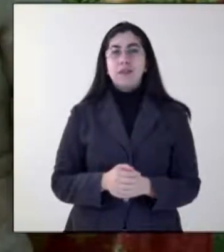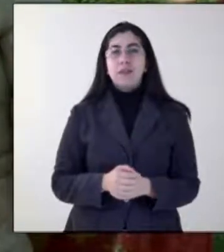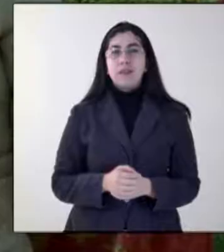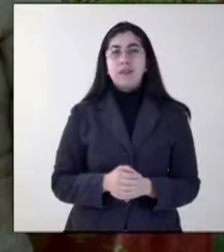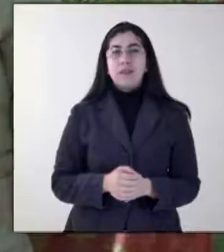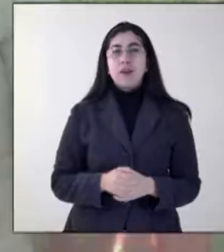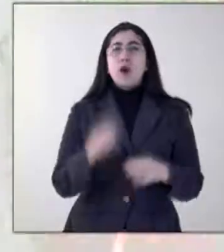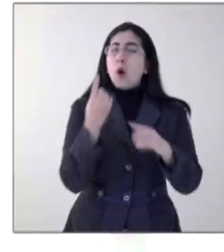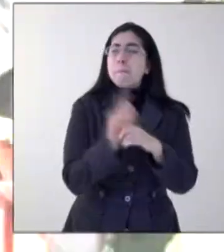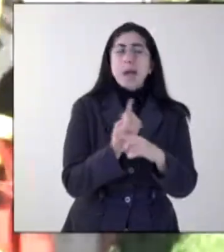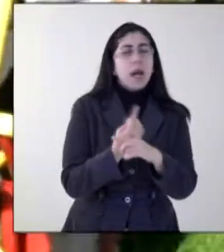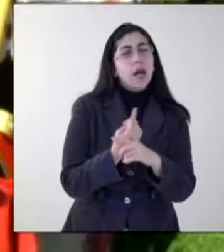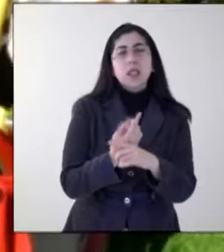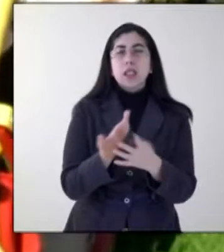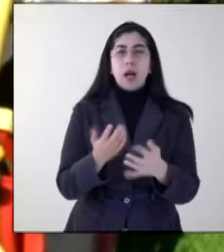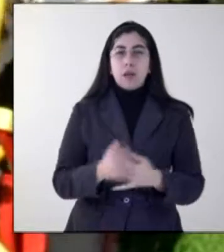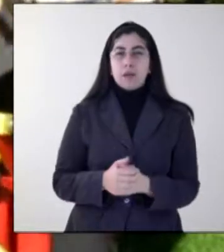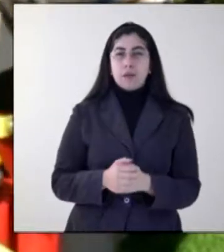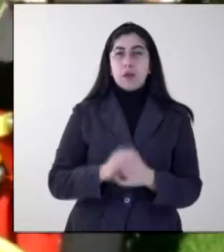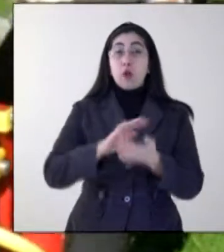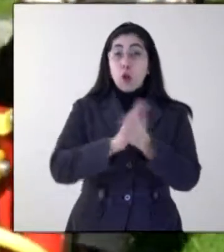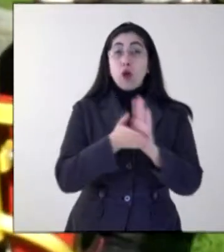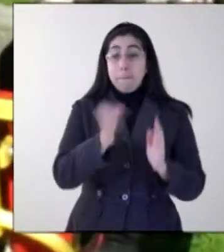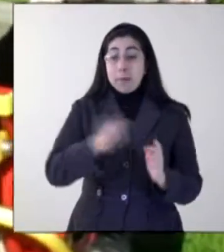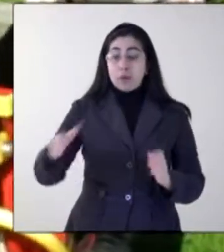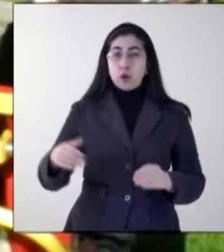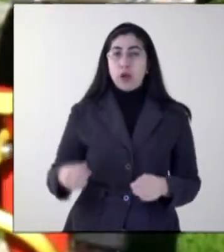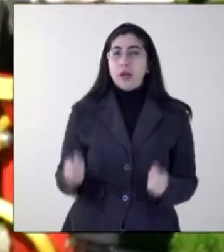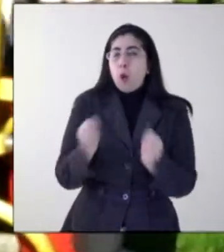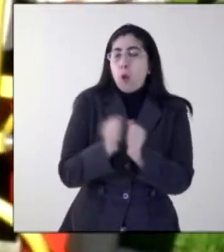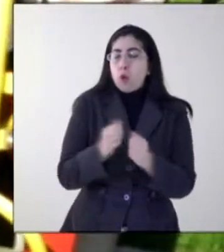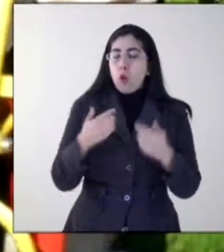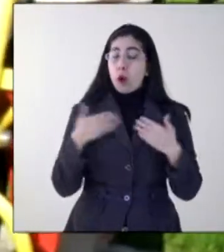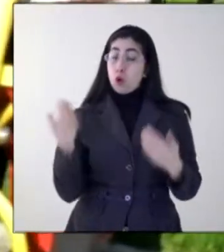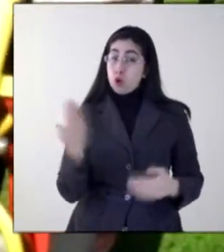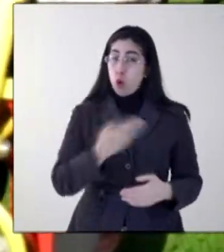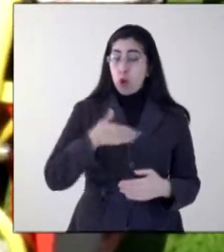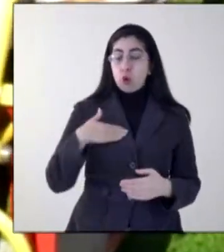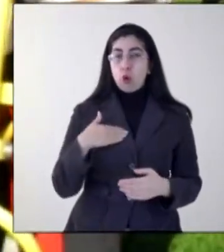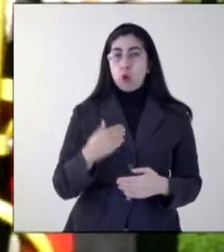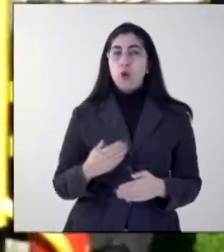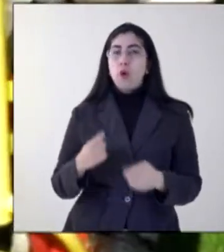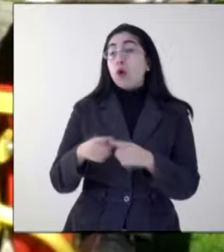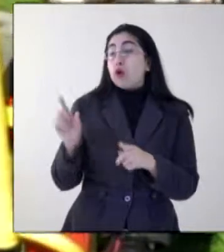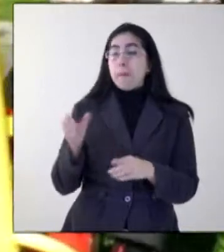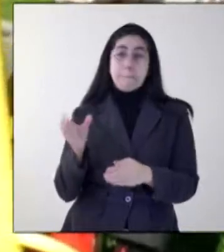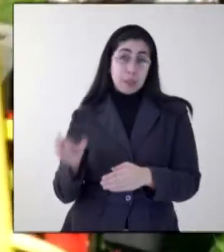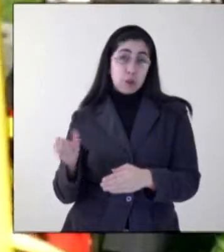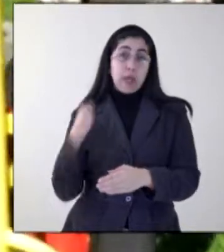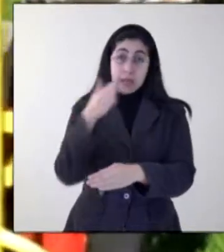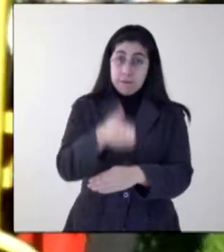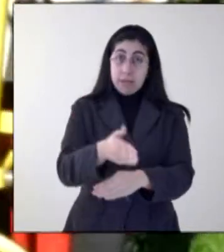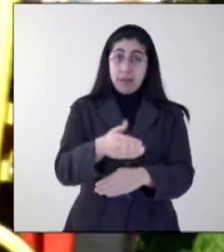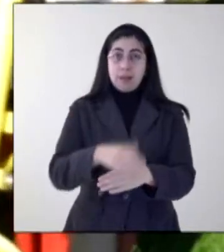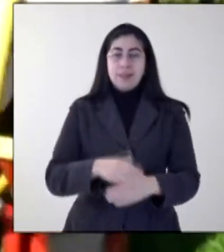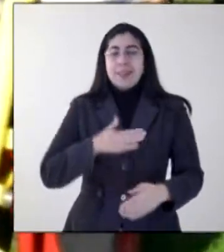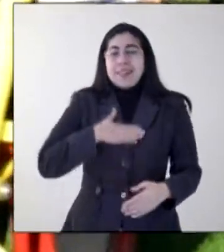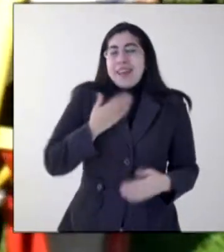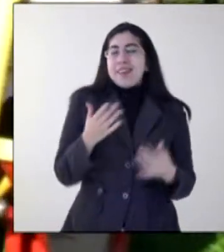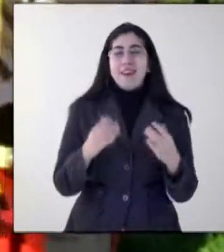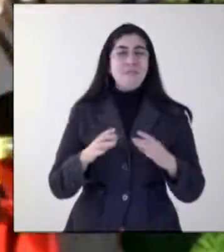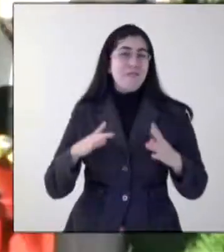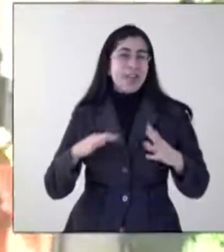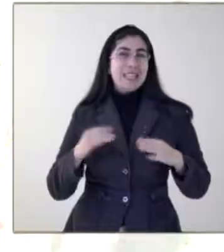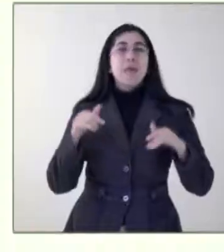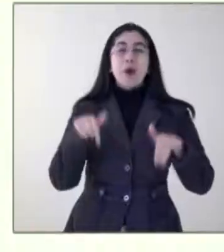estar conversando, toda la gente que está al lado nuestro o los que vienen se sienten felices por estar